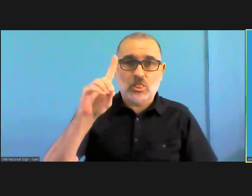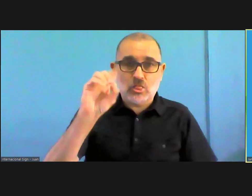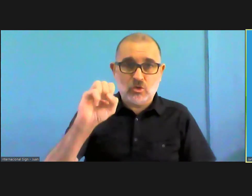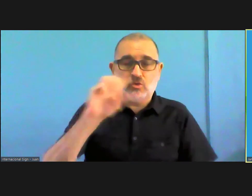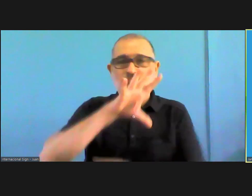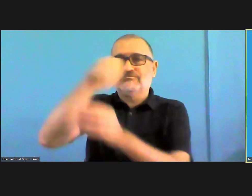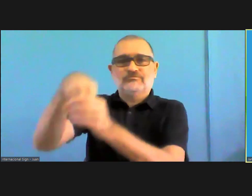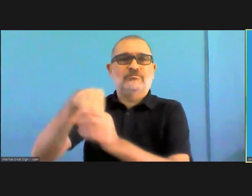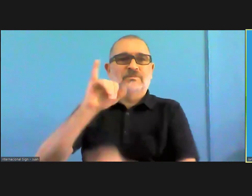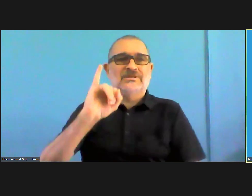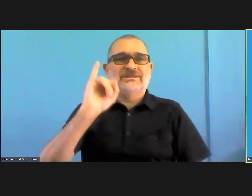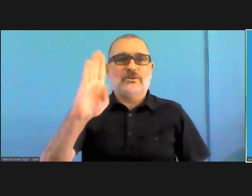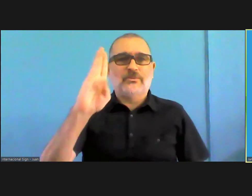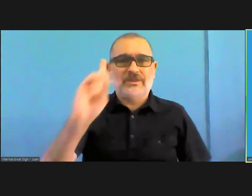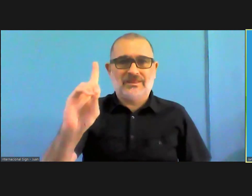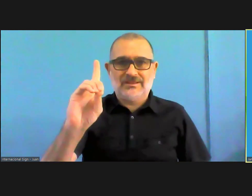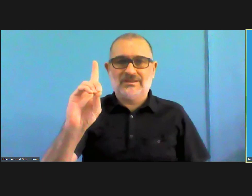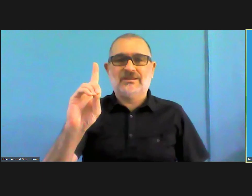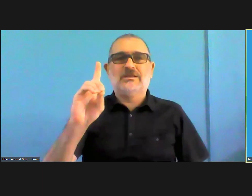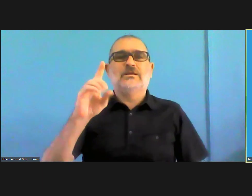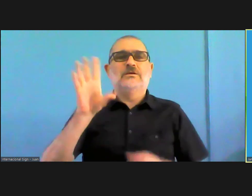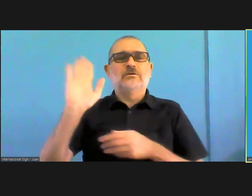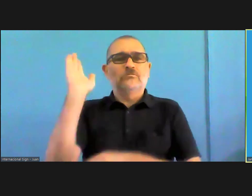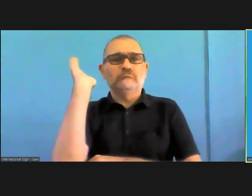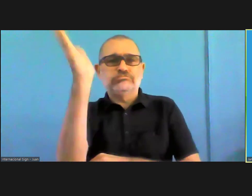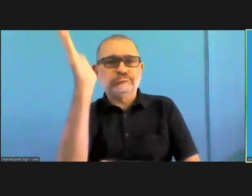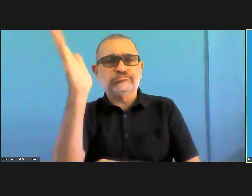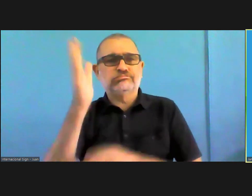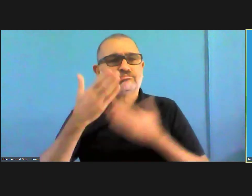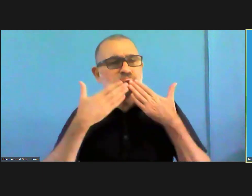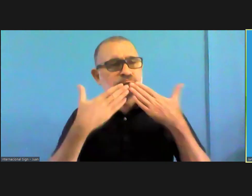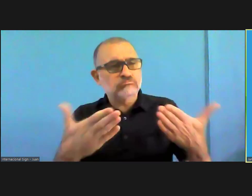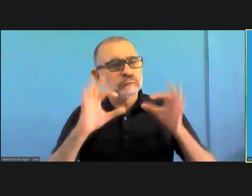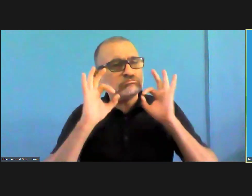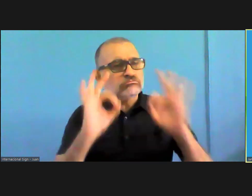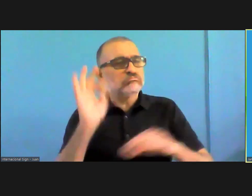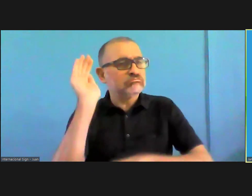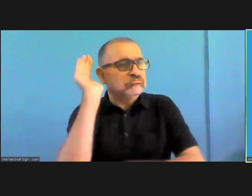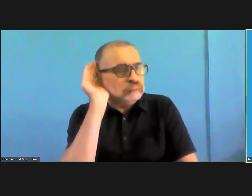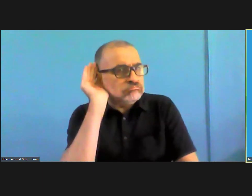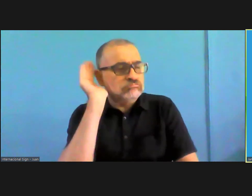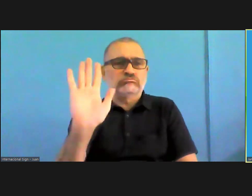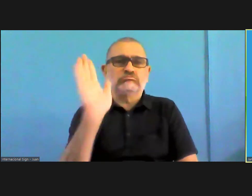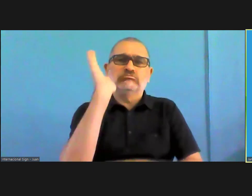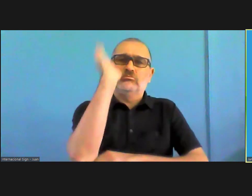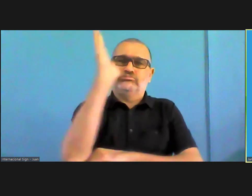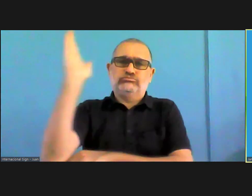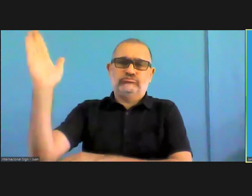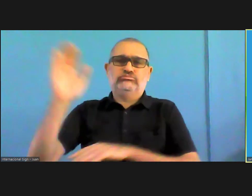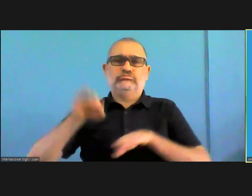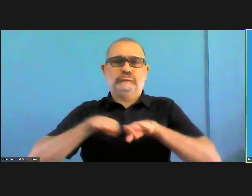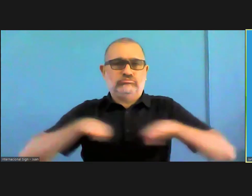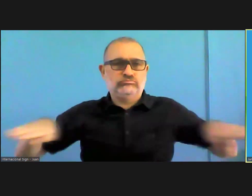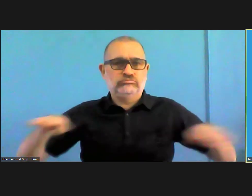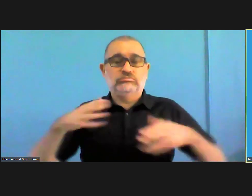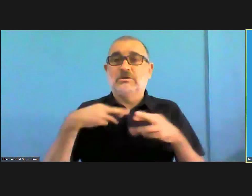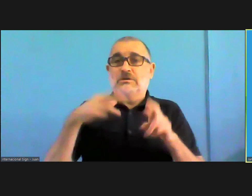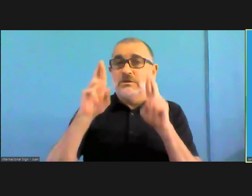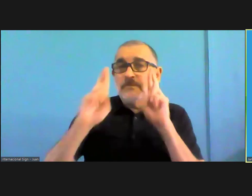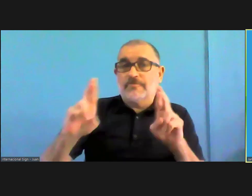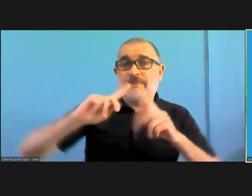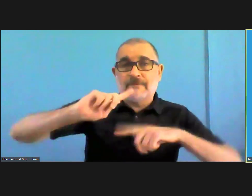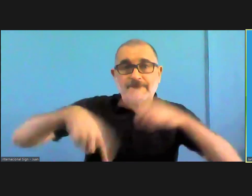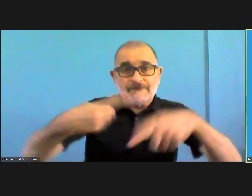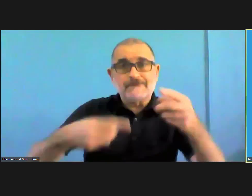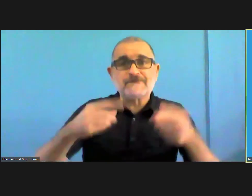panel y comenzar a ver hacia el futuro en base a las lecciones que hemos aprendido de la pandemia para ver qué podemos ver o qué esperamos